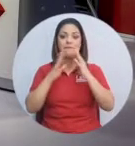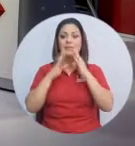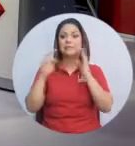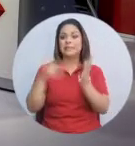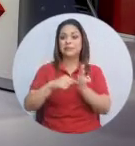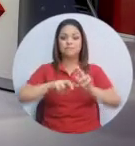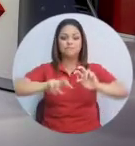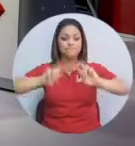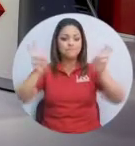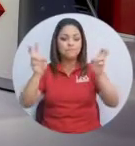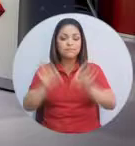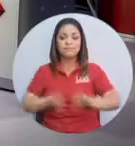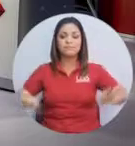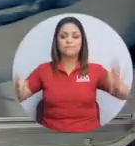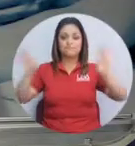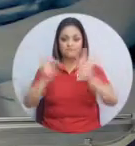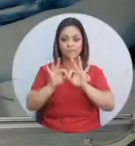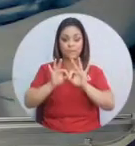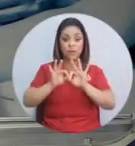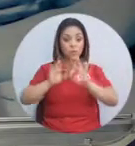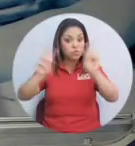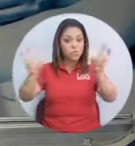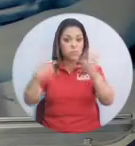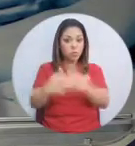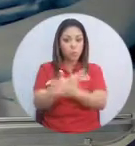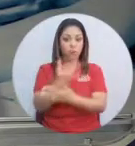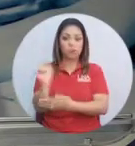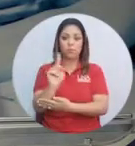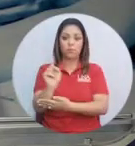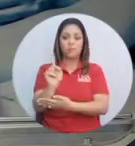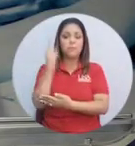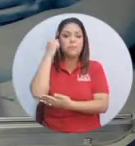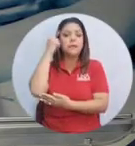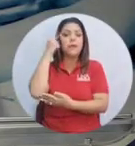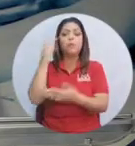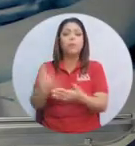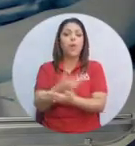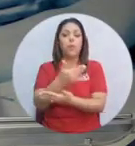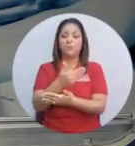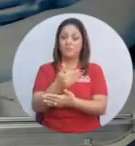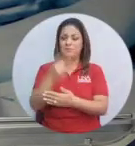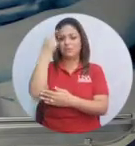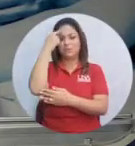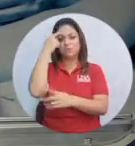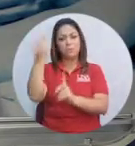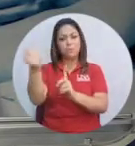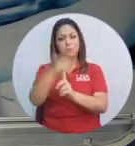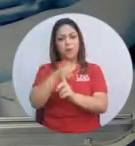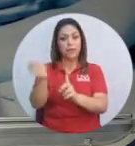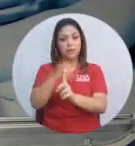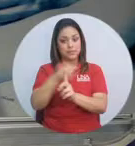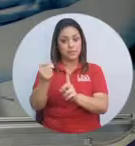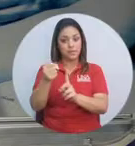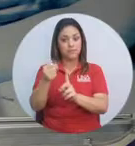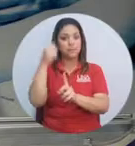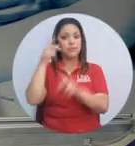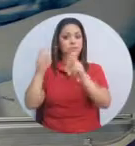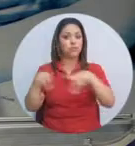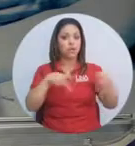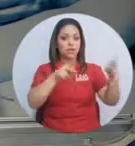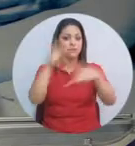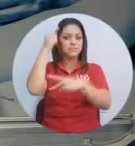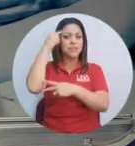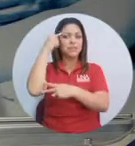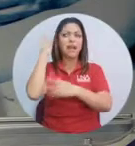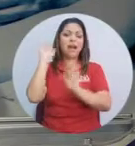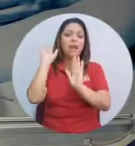muy importante. Este es un tema que no es nuevo, pero normalmente lo vemos como nuevo. Cuando hablamos de violencia, la gente, yo no sé por qué tiende a pensar que es